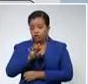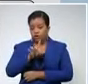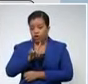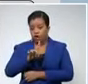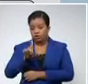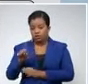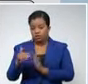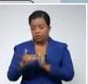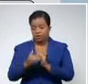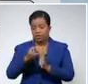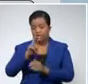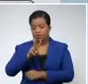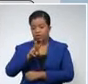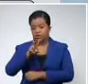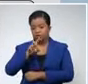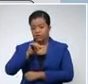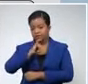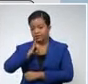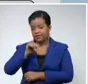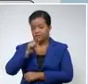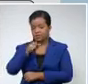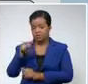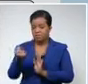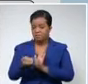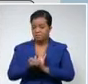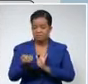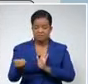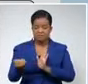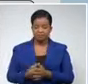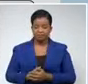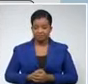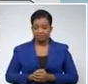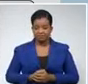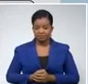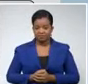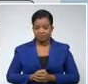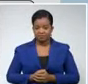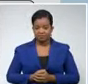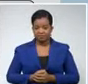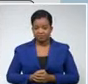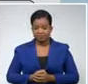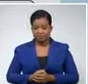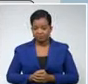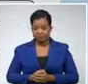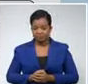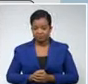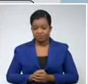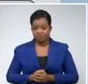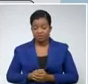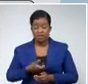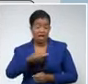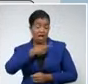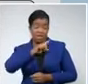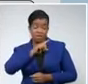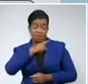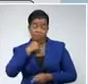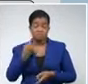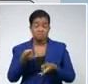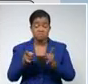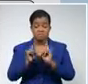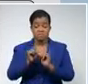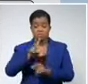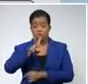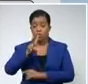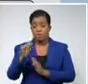52.811.266 casos confirmados. Con las 2.833 personas que fallecieron ayer, pues ya el acumulado